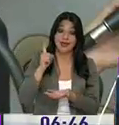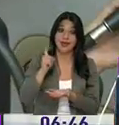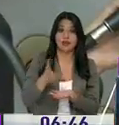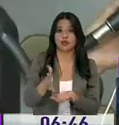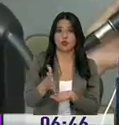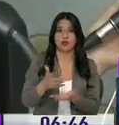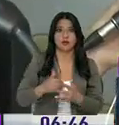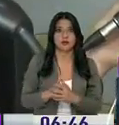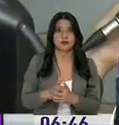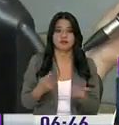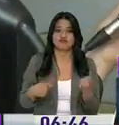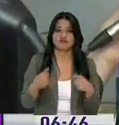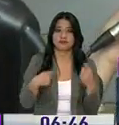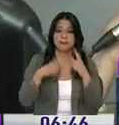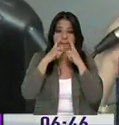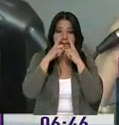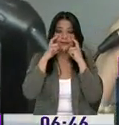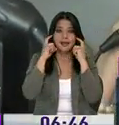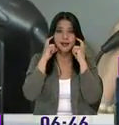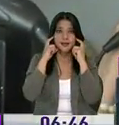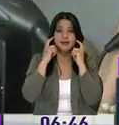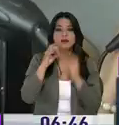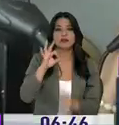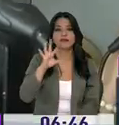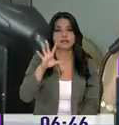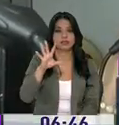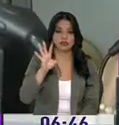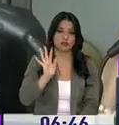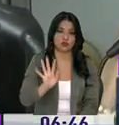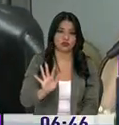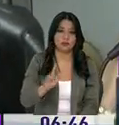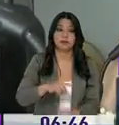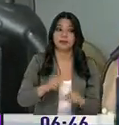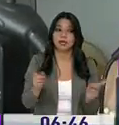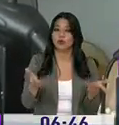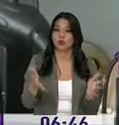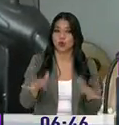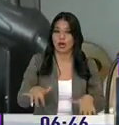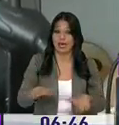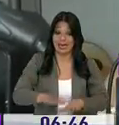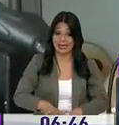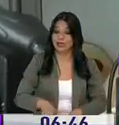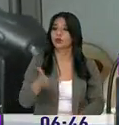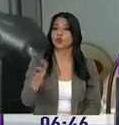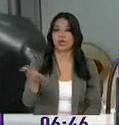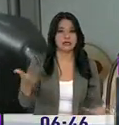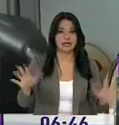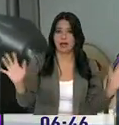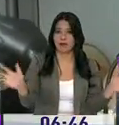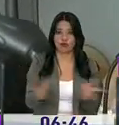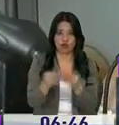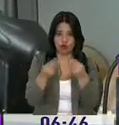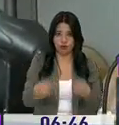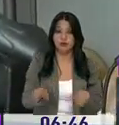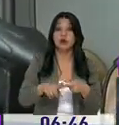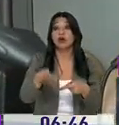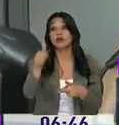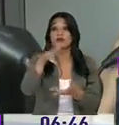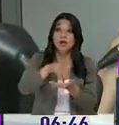La venta de las mascarillas N95, que no se está teniendo en lo que es aquí el cantón. En pocas farmacias se